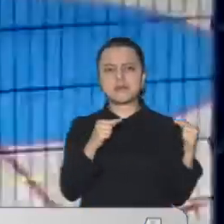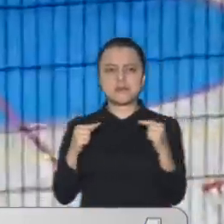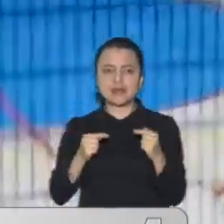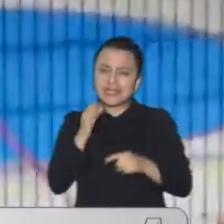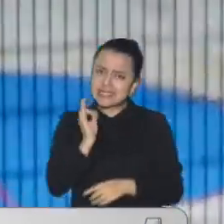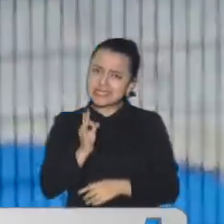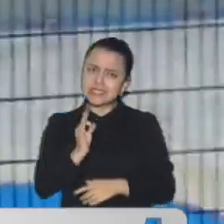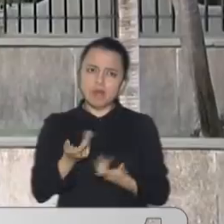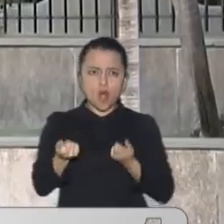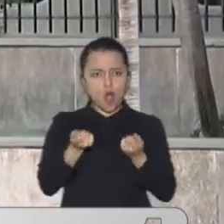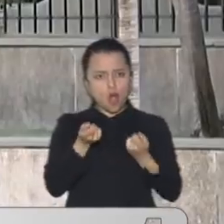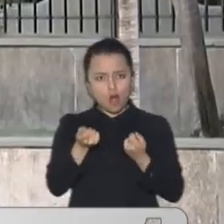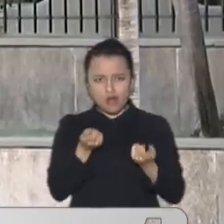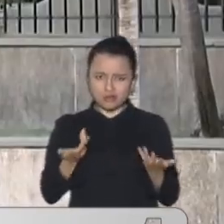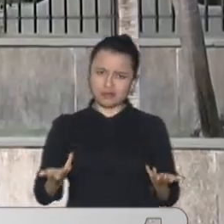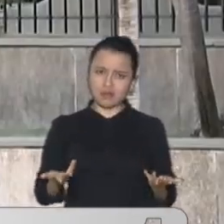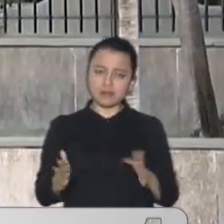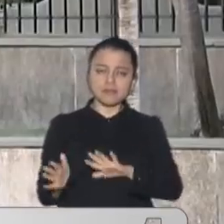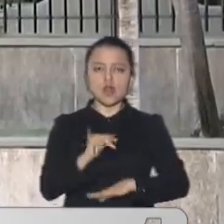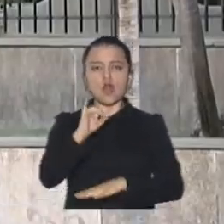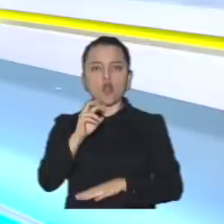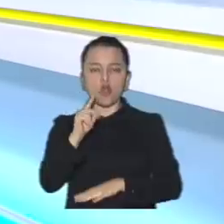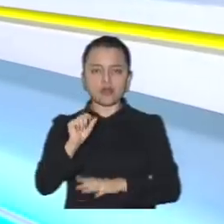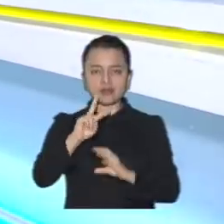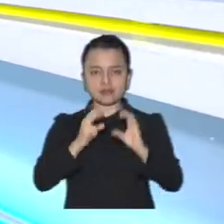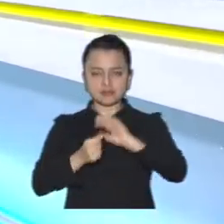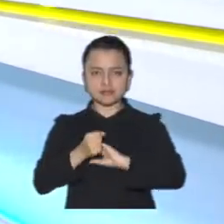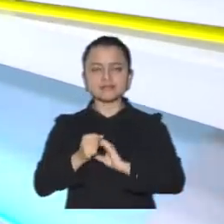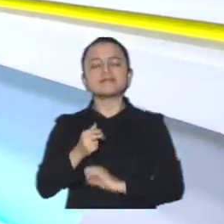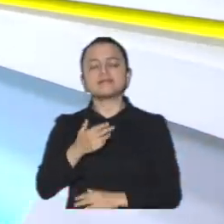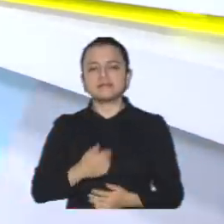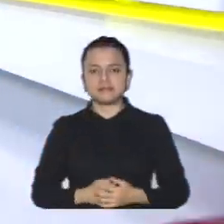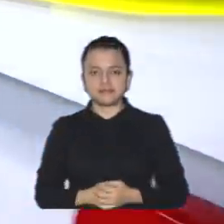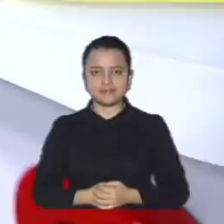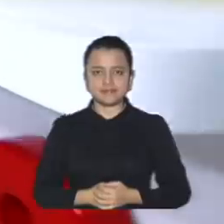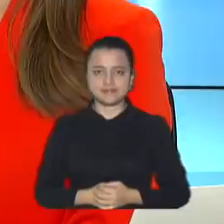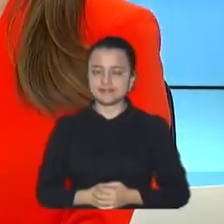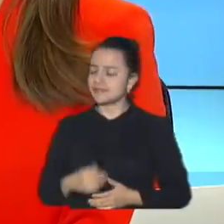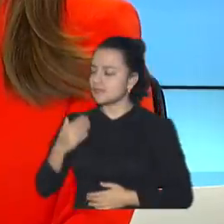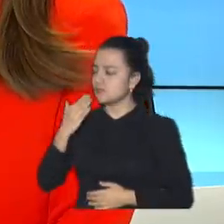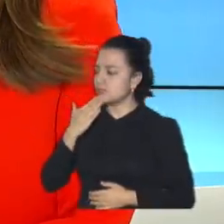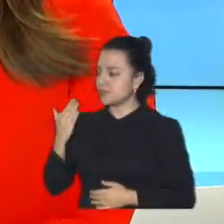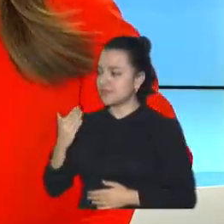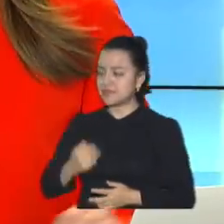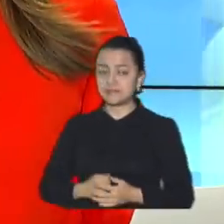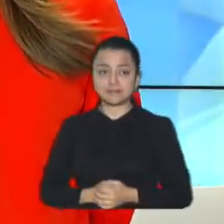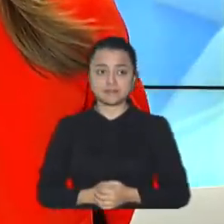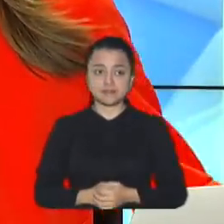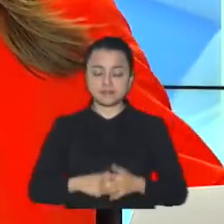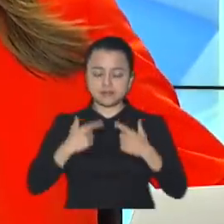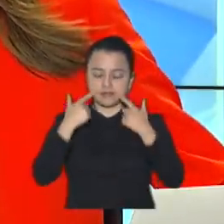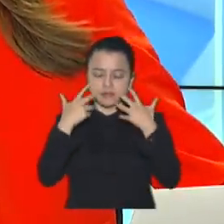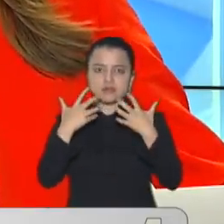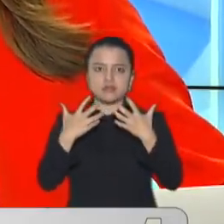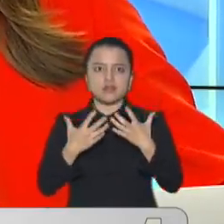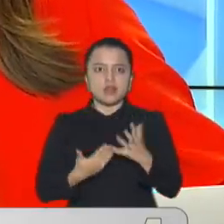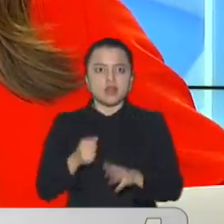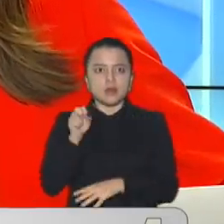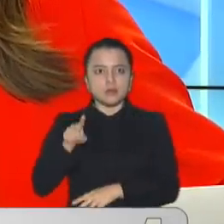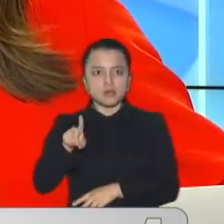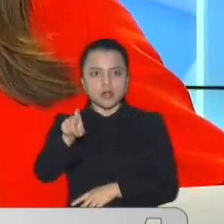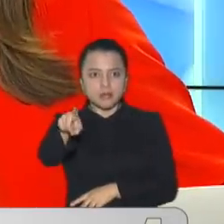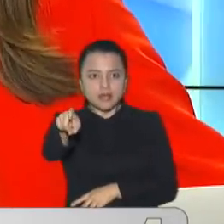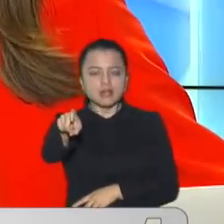deporte. Noticias desde Barranquilla con Jorge Castro, Noticentro 1, CMI. Jorge, muchas gracias. Escándalo en Bucaramanga por